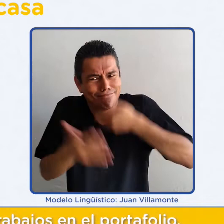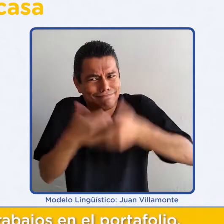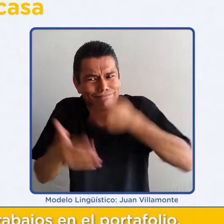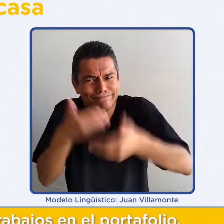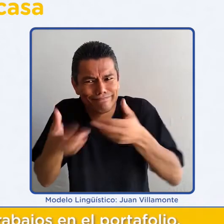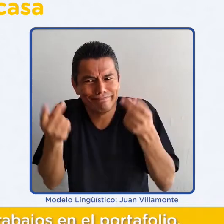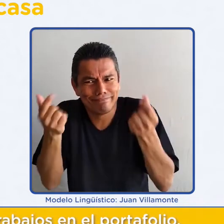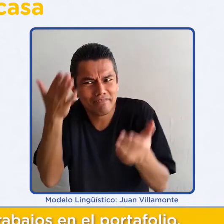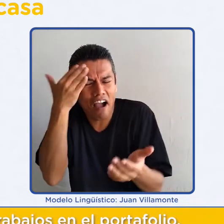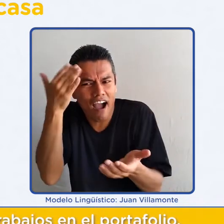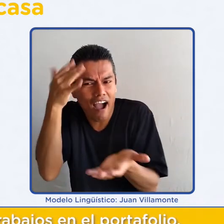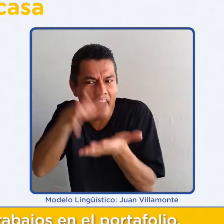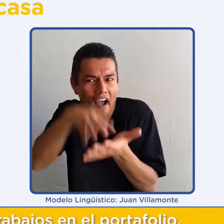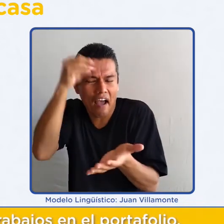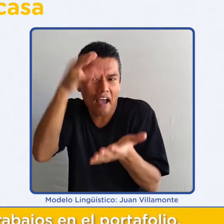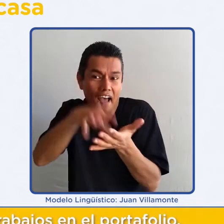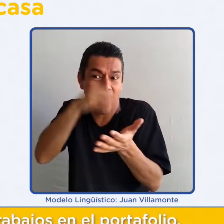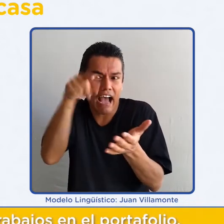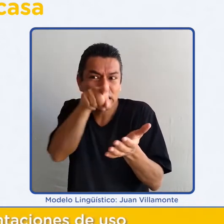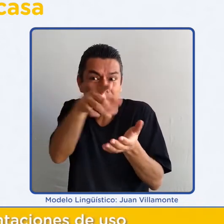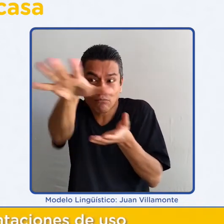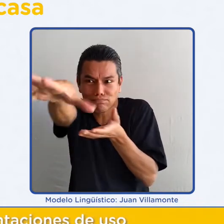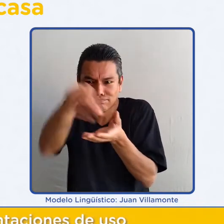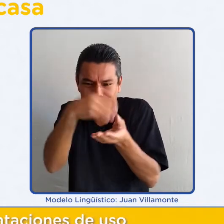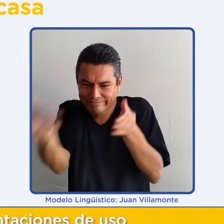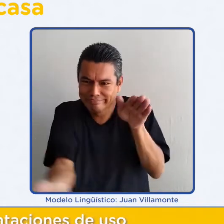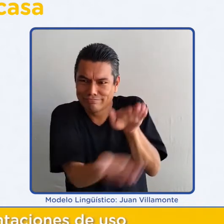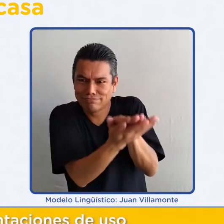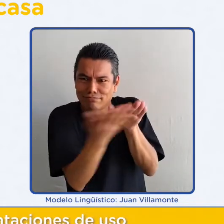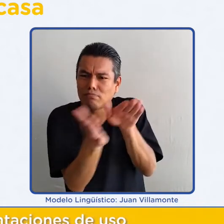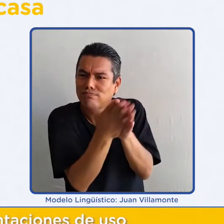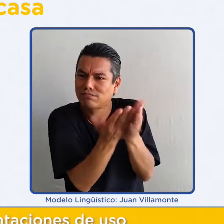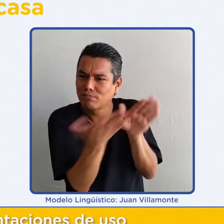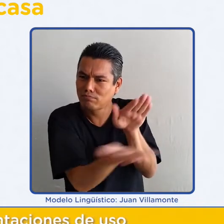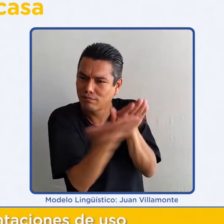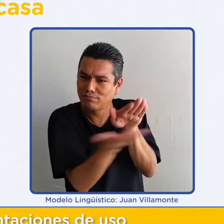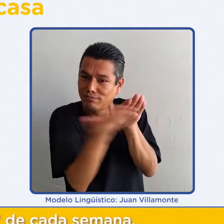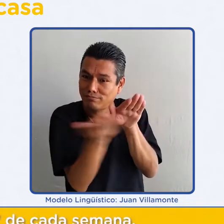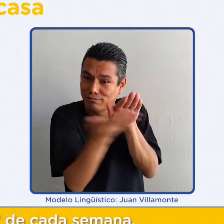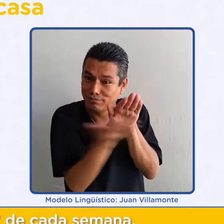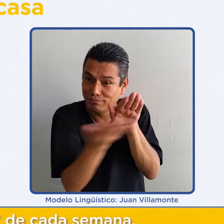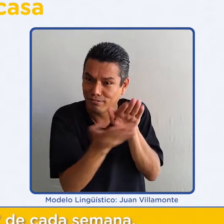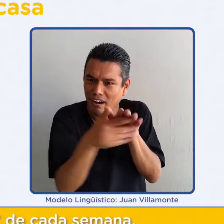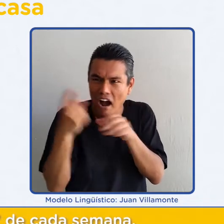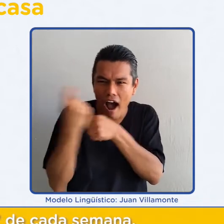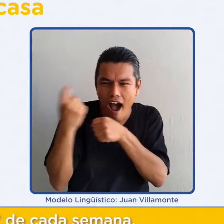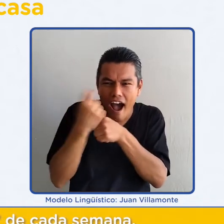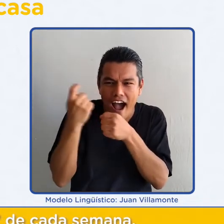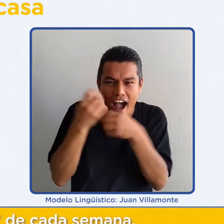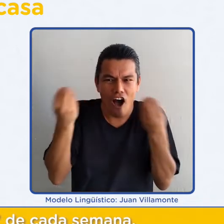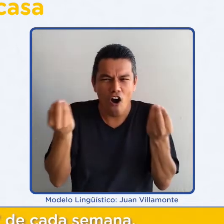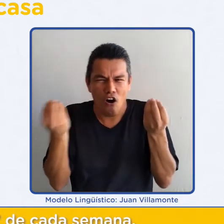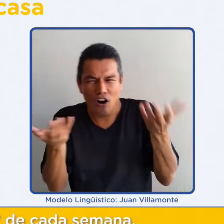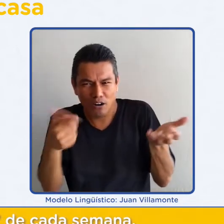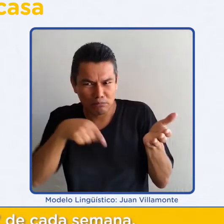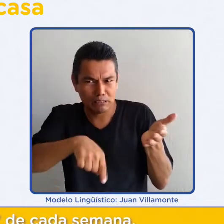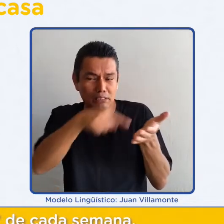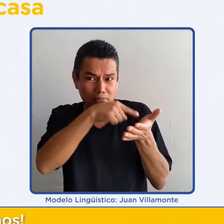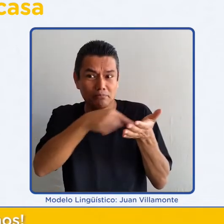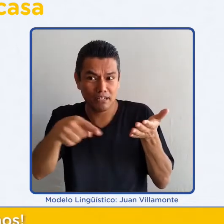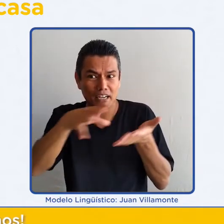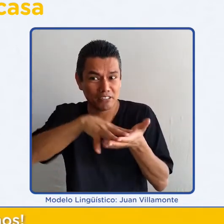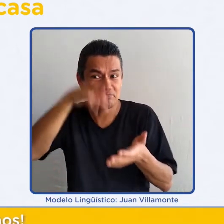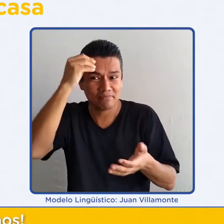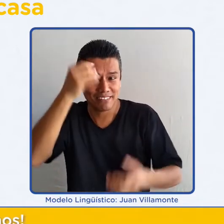de incluir los trabajos en el portafolio. Pueden revisar las orientaciones de uso en la sección Recursos de cada